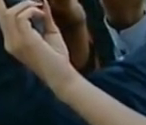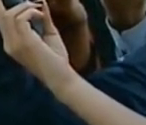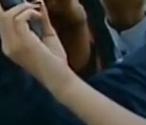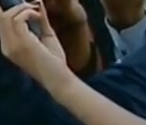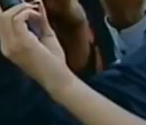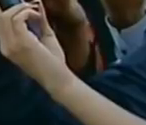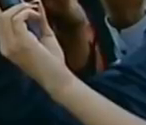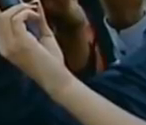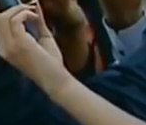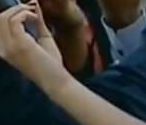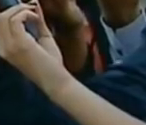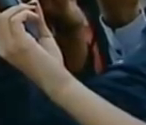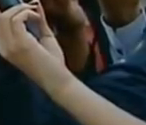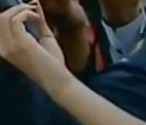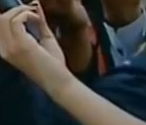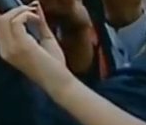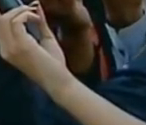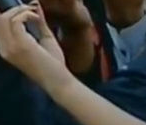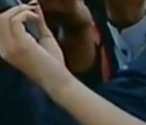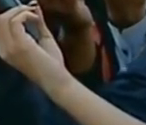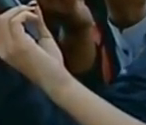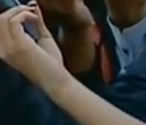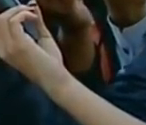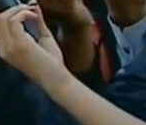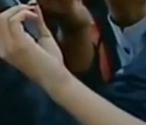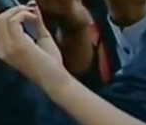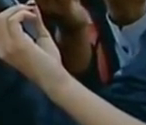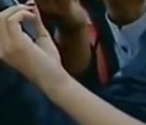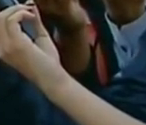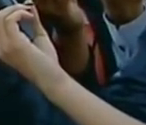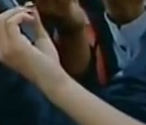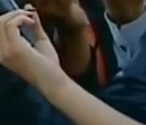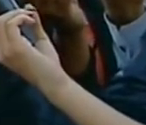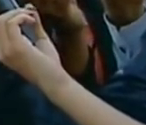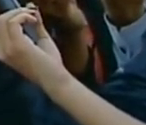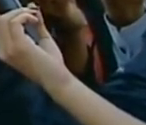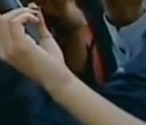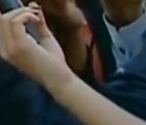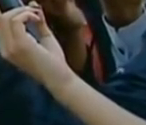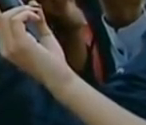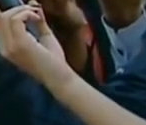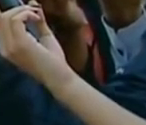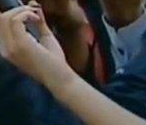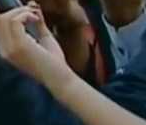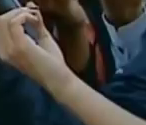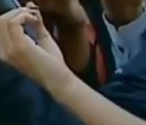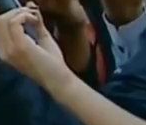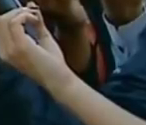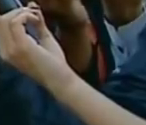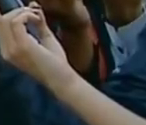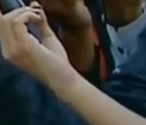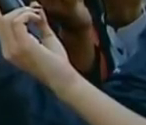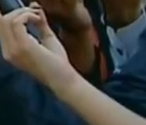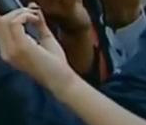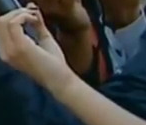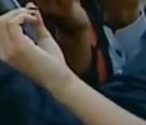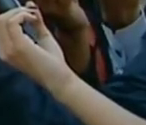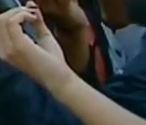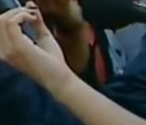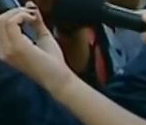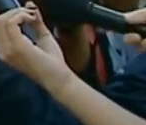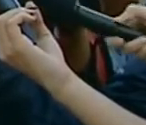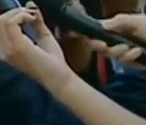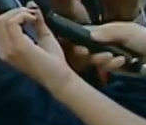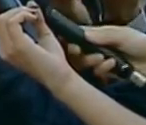potencialidad que tiene la revolución bolivariana que está comenzando a desarrollar y que en este momento